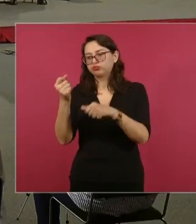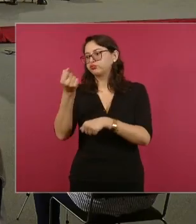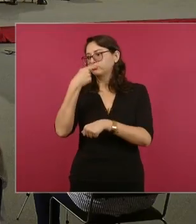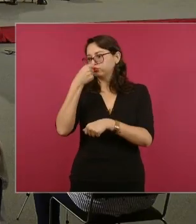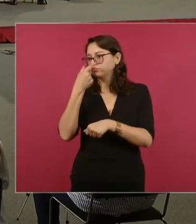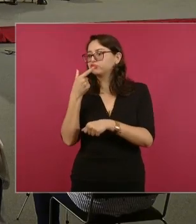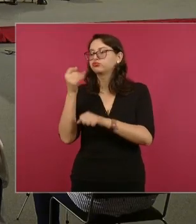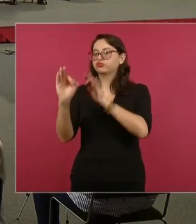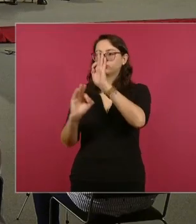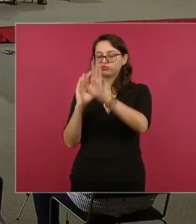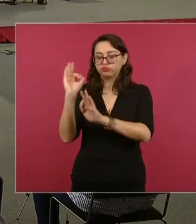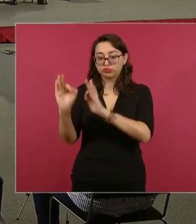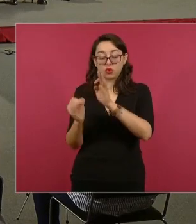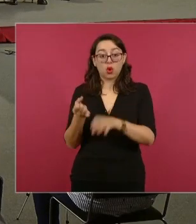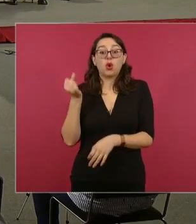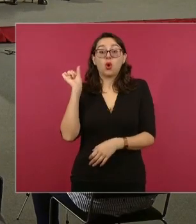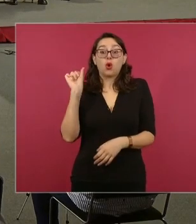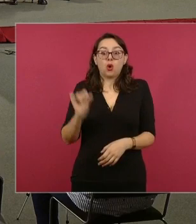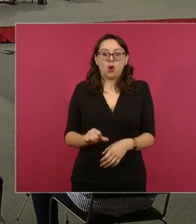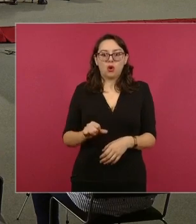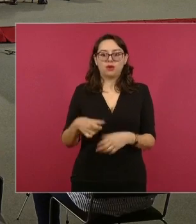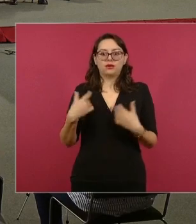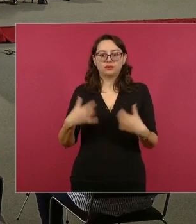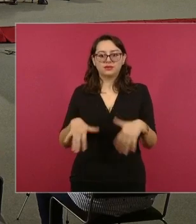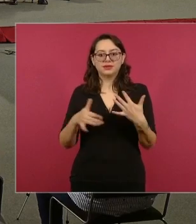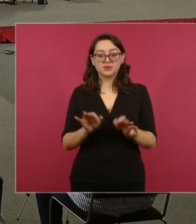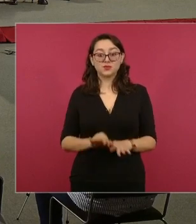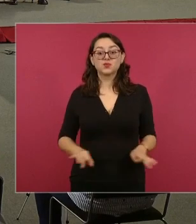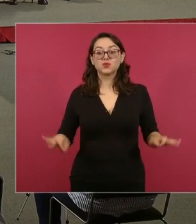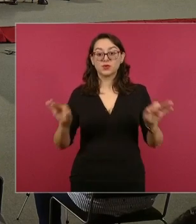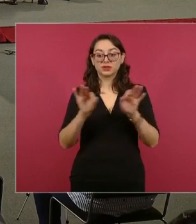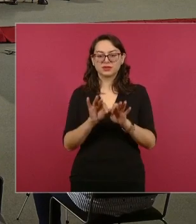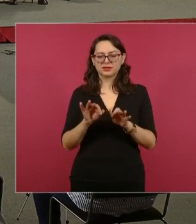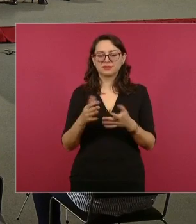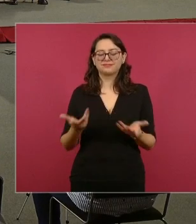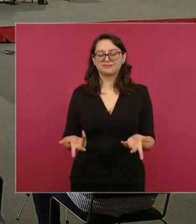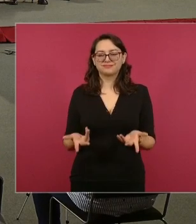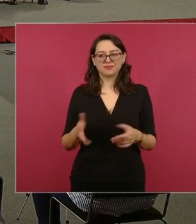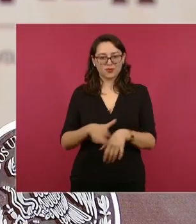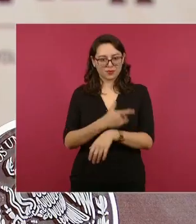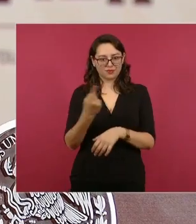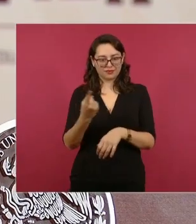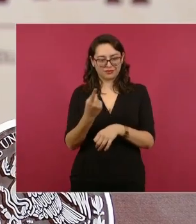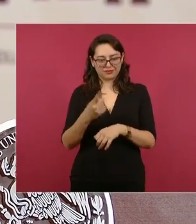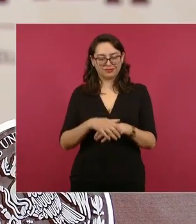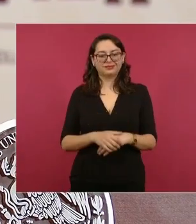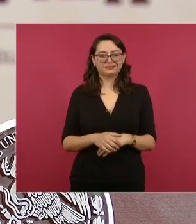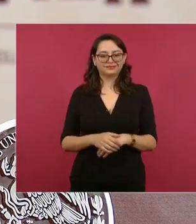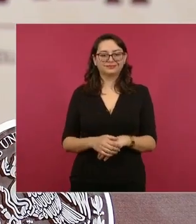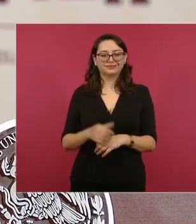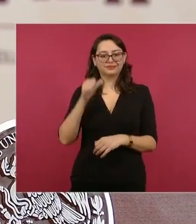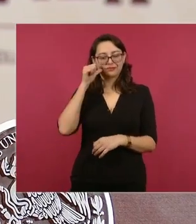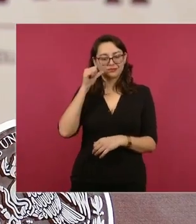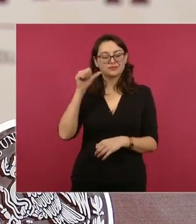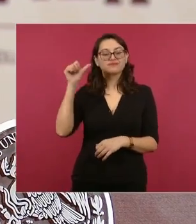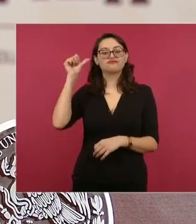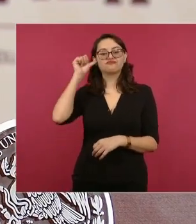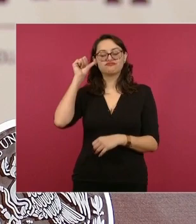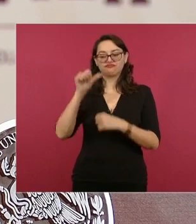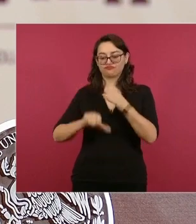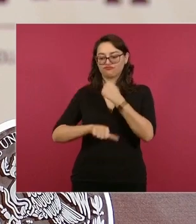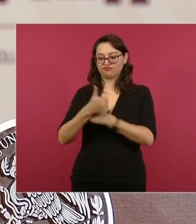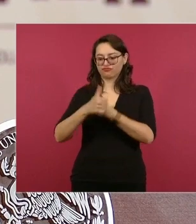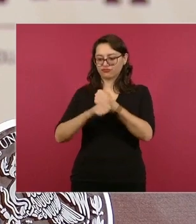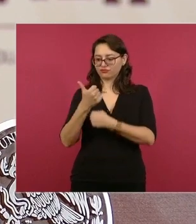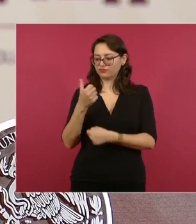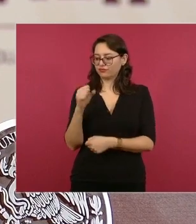reporte muy especial, porque justamente el día de ayer, 11 de septiembre, escuchábamos el